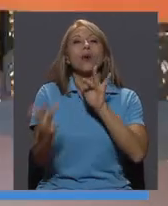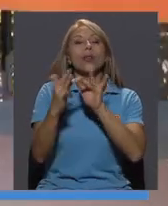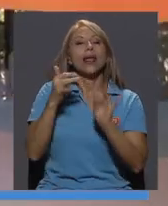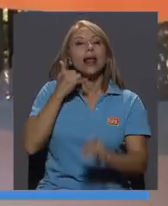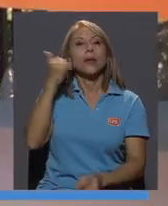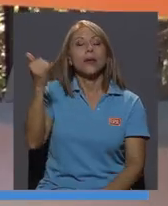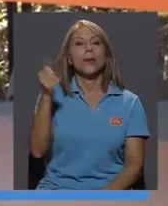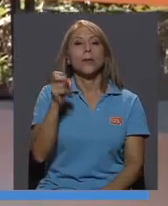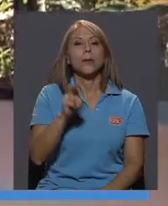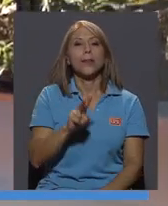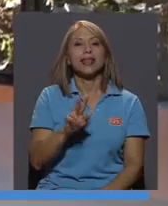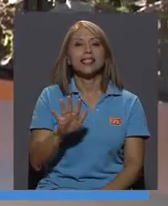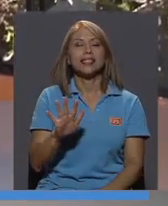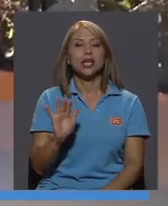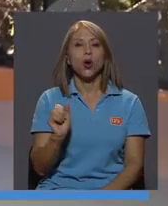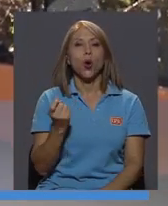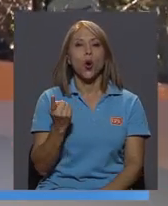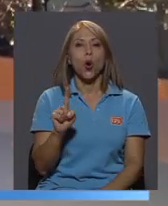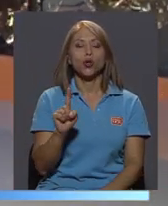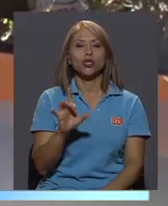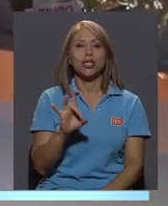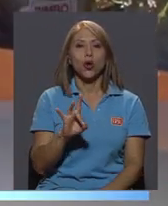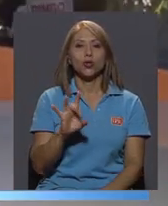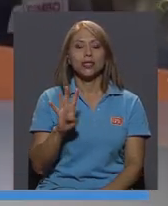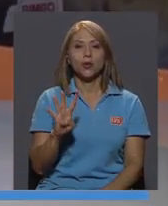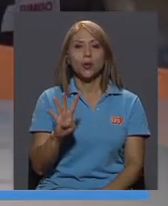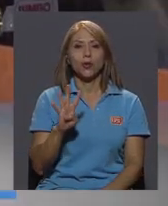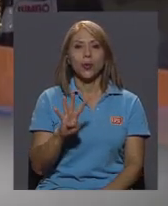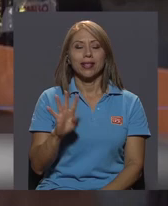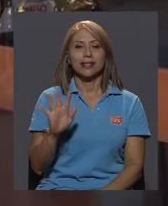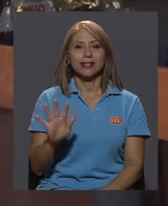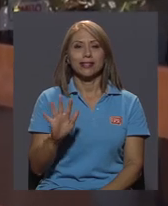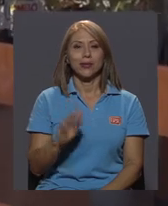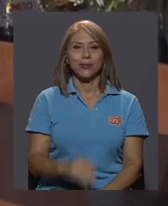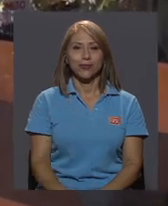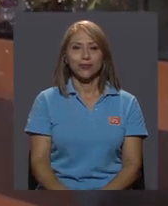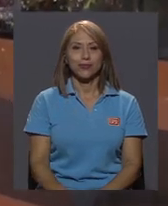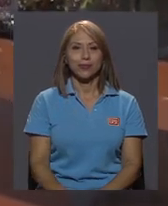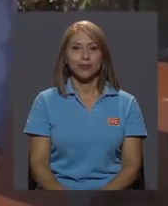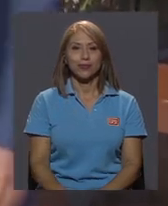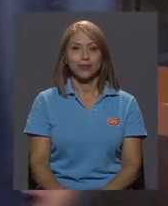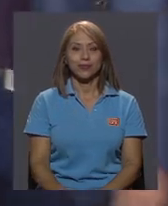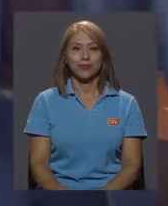contactarlos al teléfono 2511-8445.